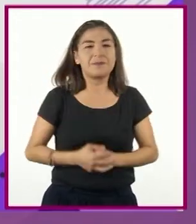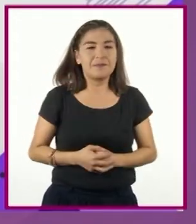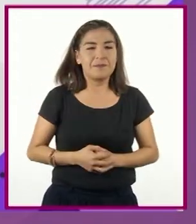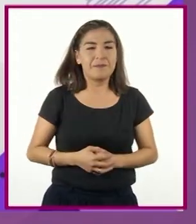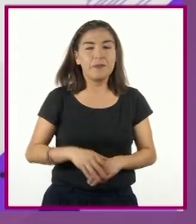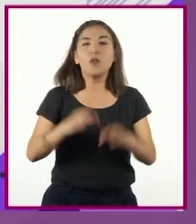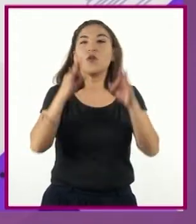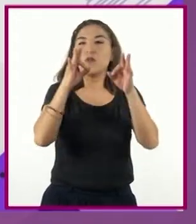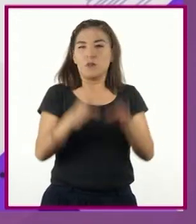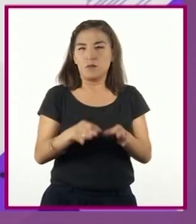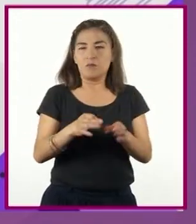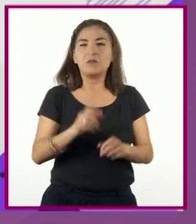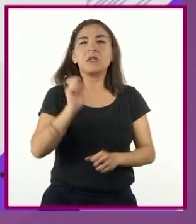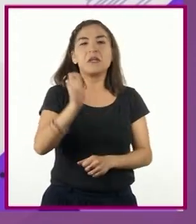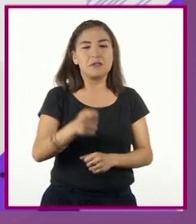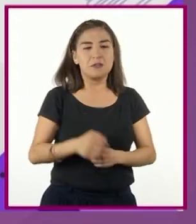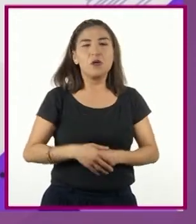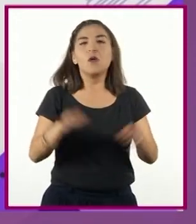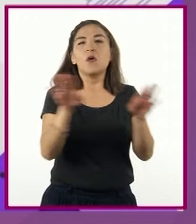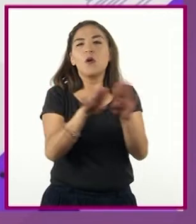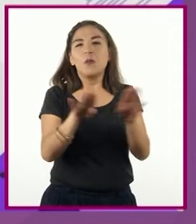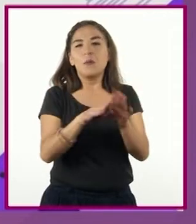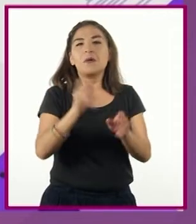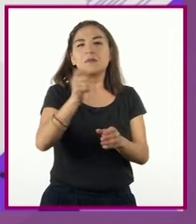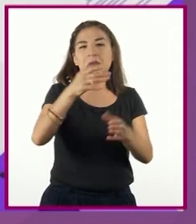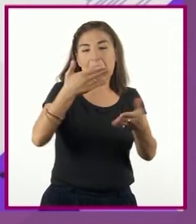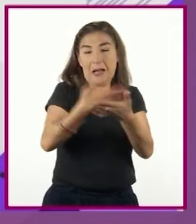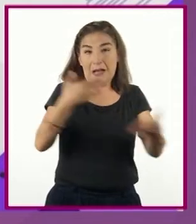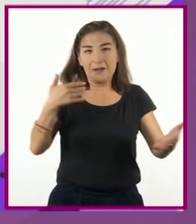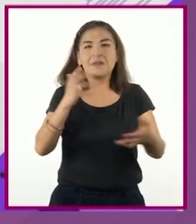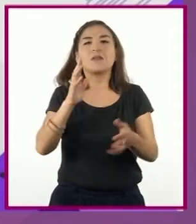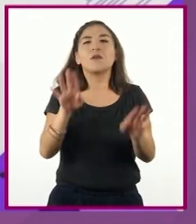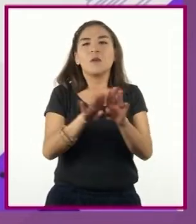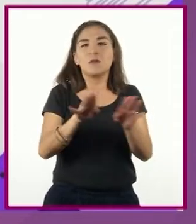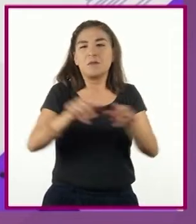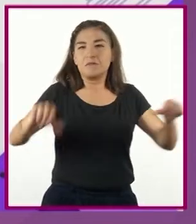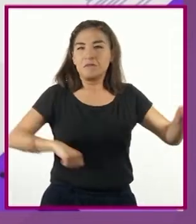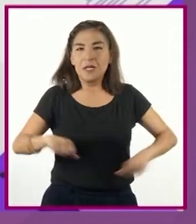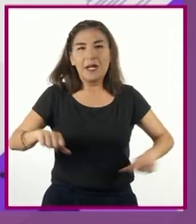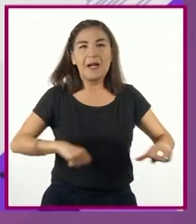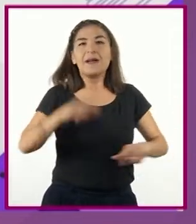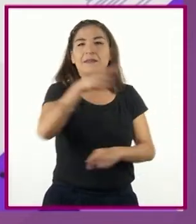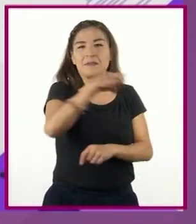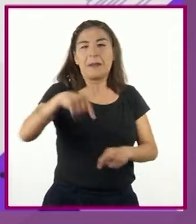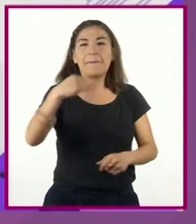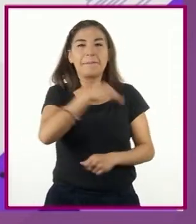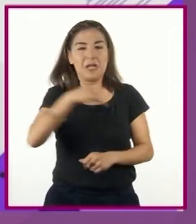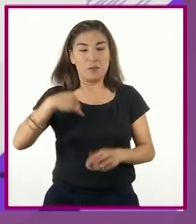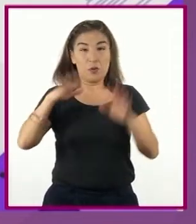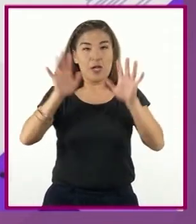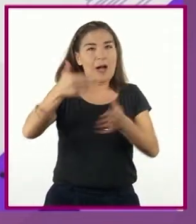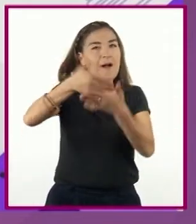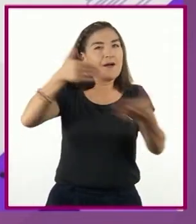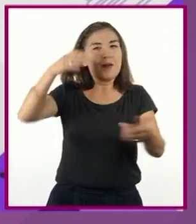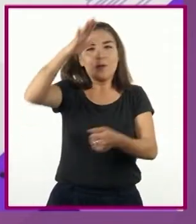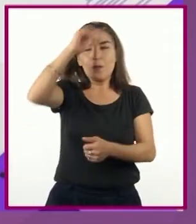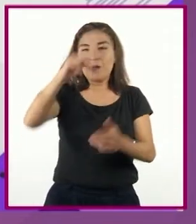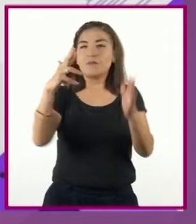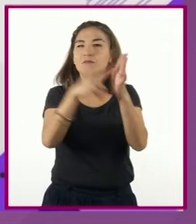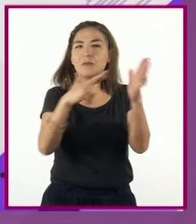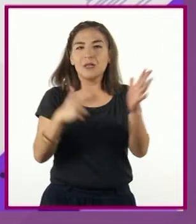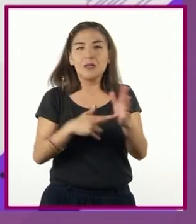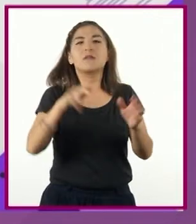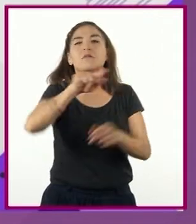Formales. Existe una estructura y las conductas de las y los miembros están reglamentadas y deben cumplir un